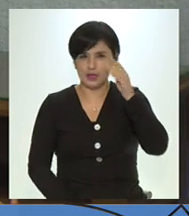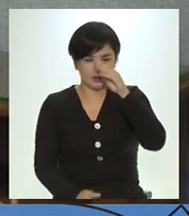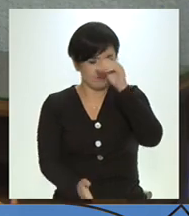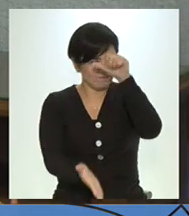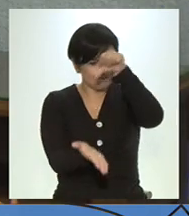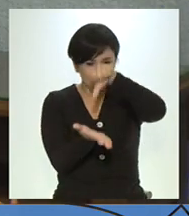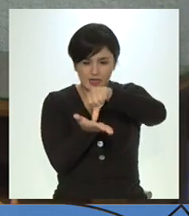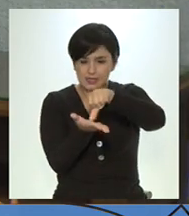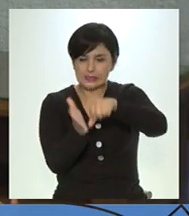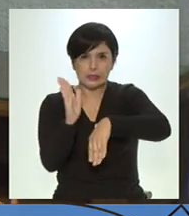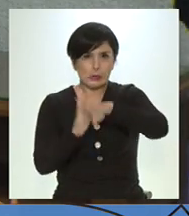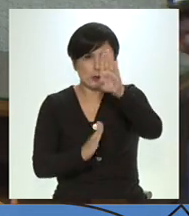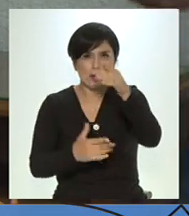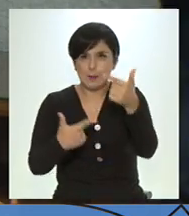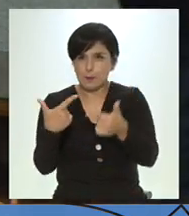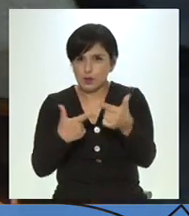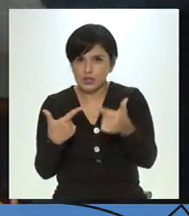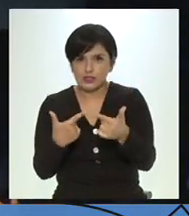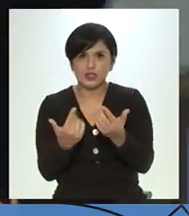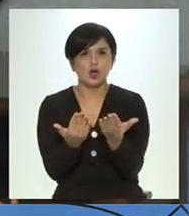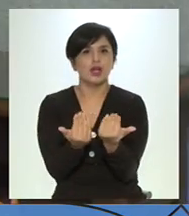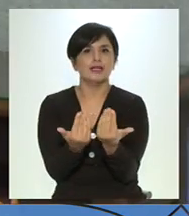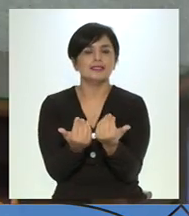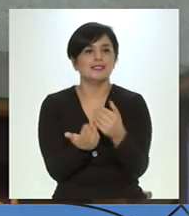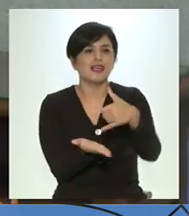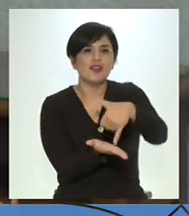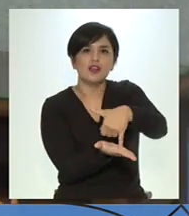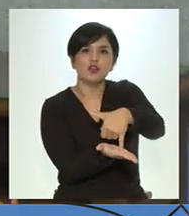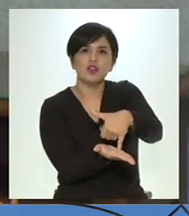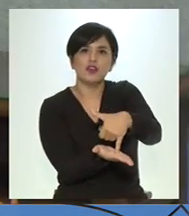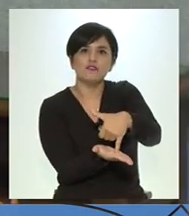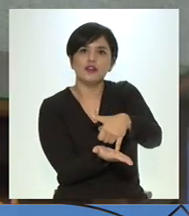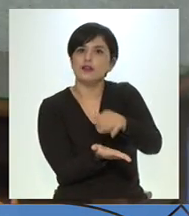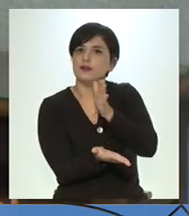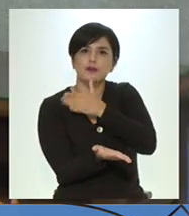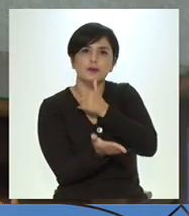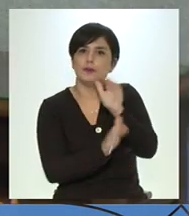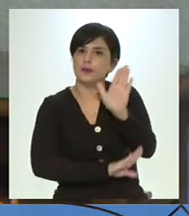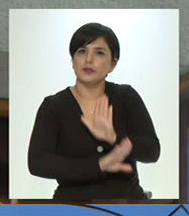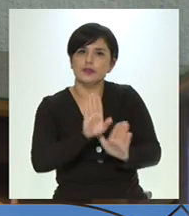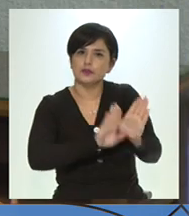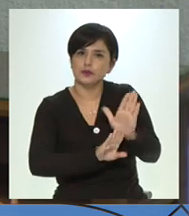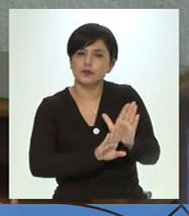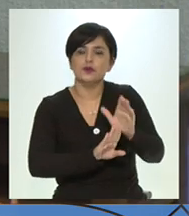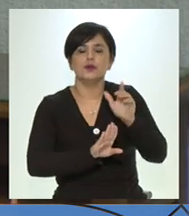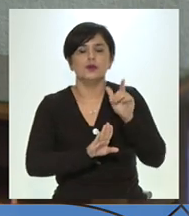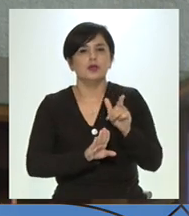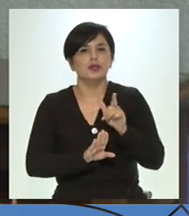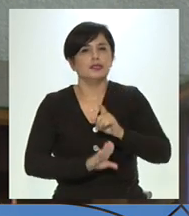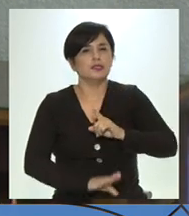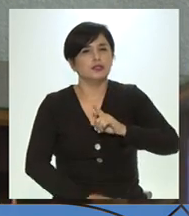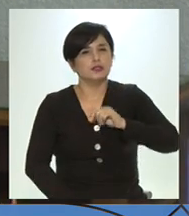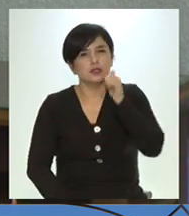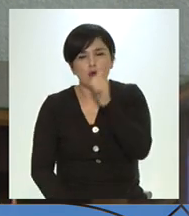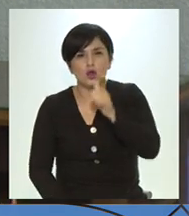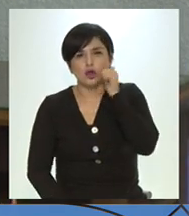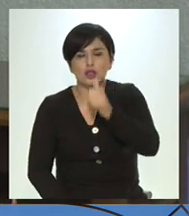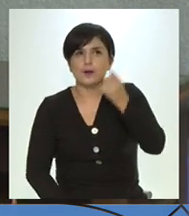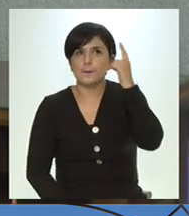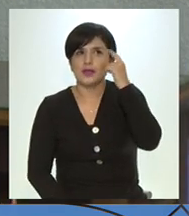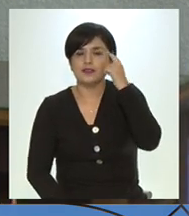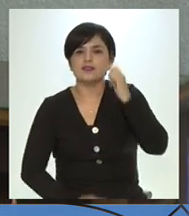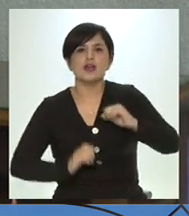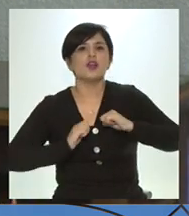la acción política las necesidades de los más débiles y desamparados no ha dejado un día de pensar en los desafíos